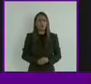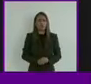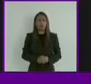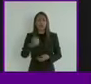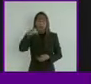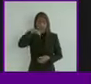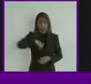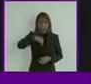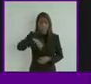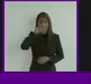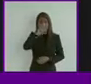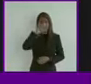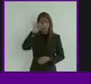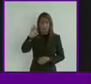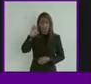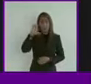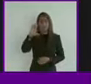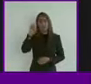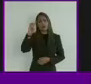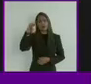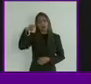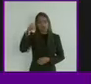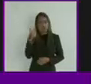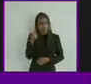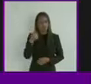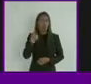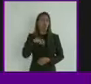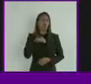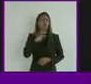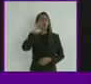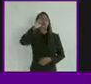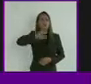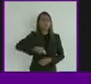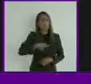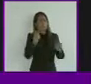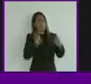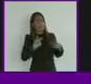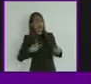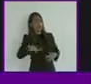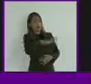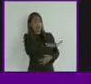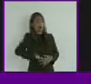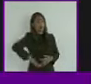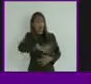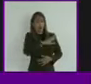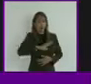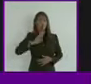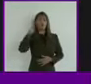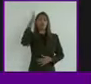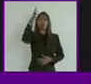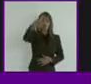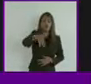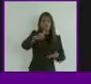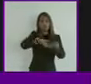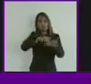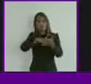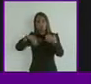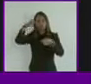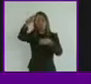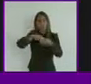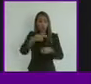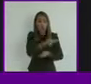Tribunal Electoral de la Ciudad de México y desde luego lo que pretendo es capacitar y generar ciudadanos, que son ustedes, ¿no? O que van a votar en algún punto, que